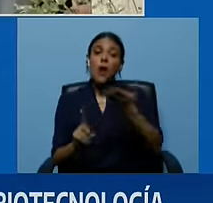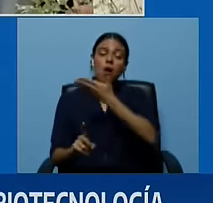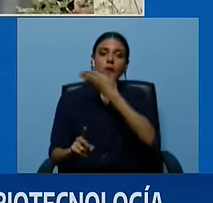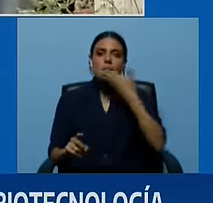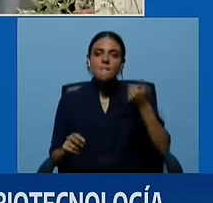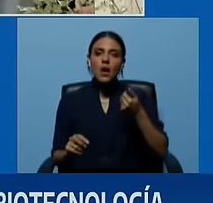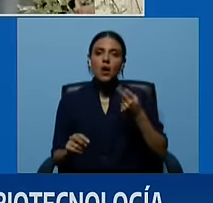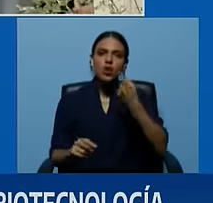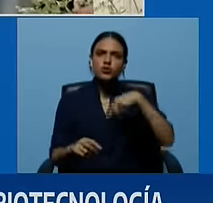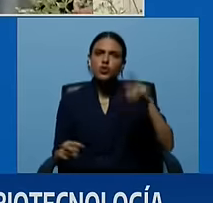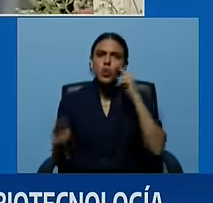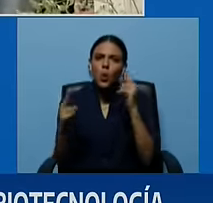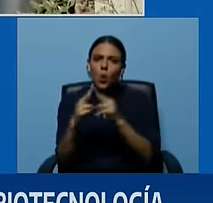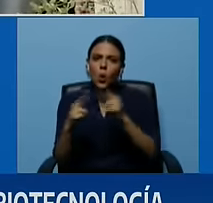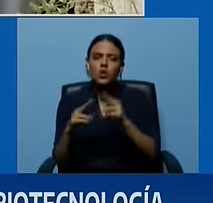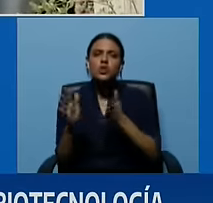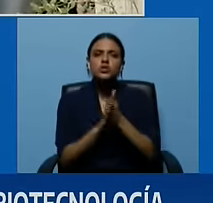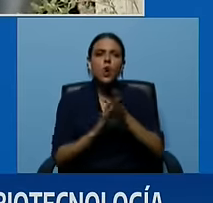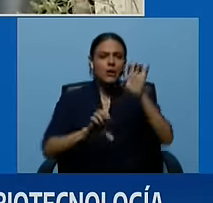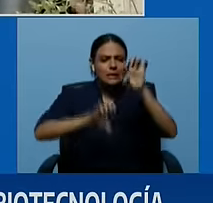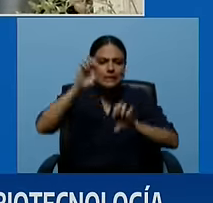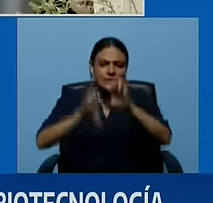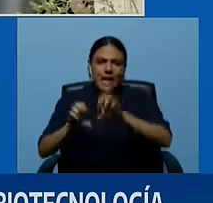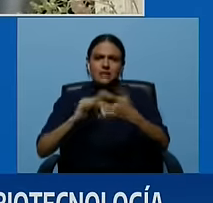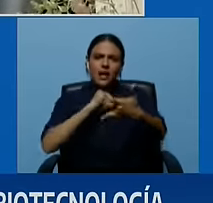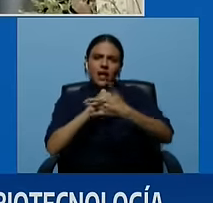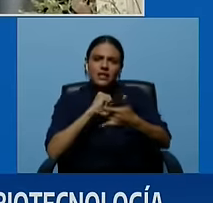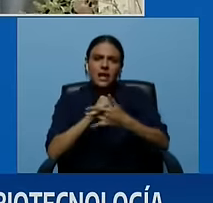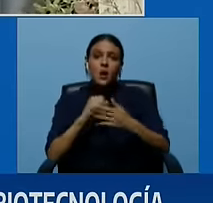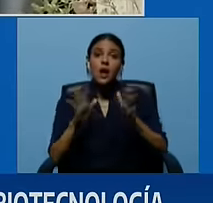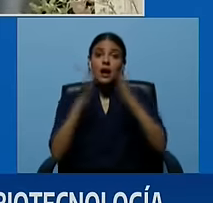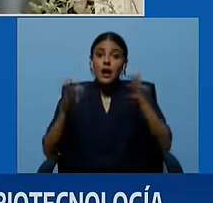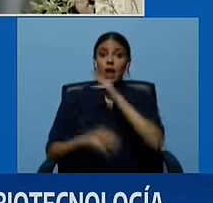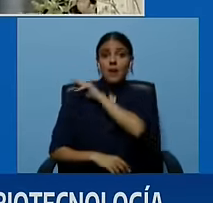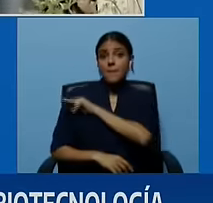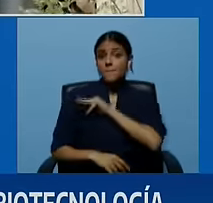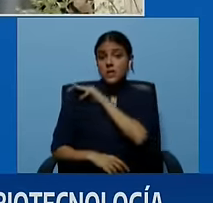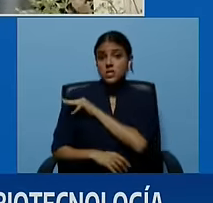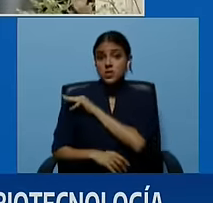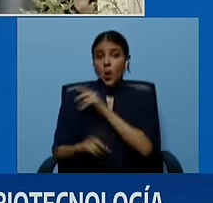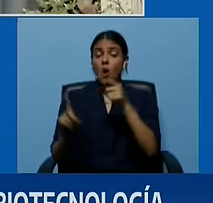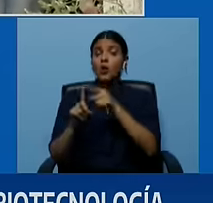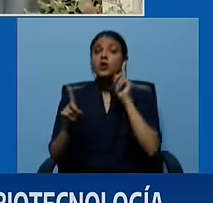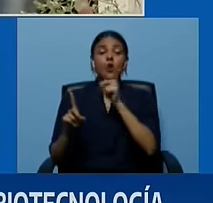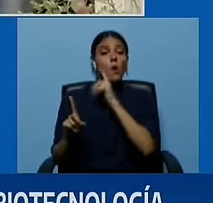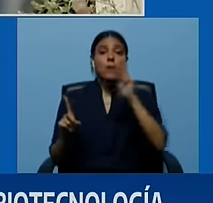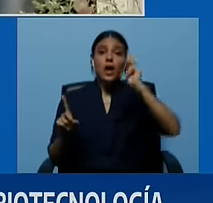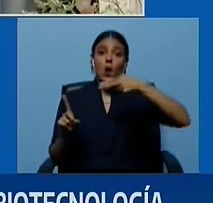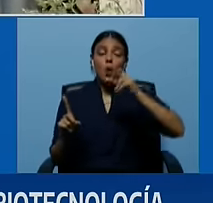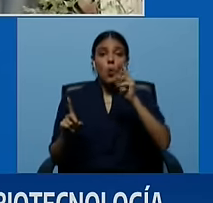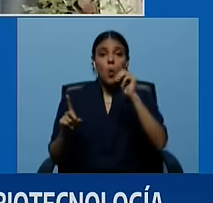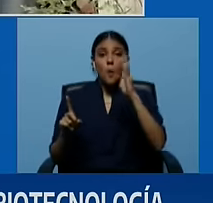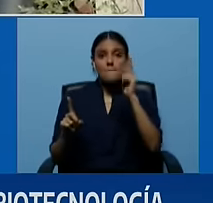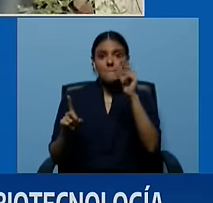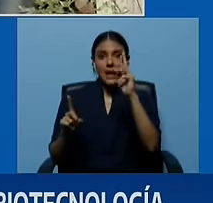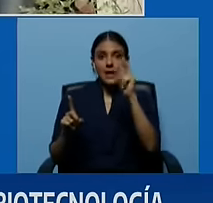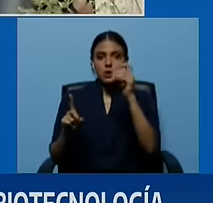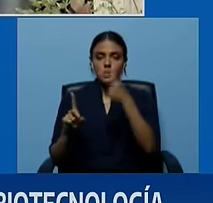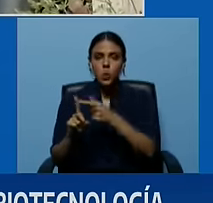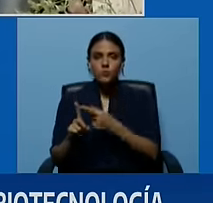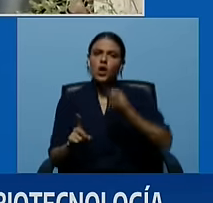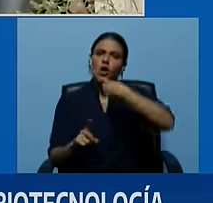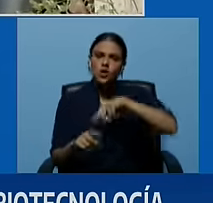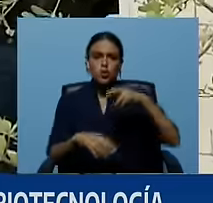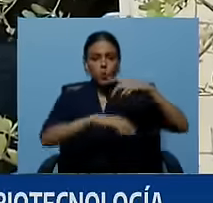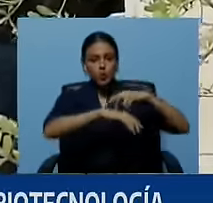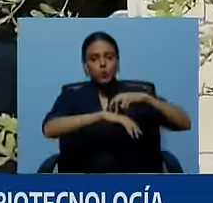conocerse. Ciencia y tecnología, con la gran misión Humberto Fernández Morán. Aquí está, mira, venimos